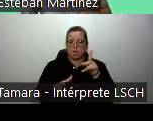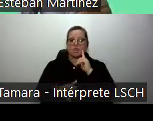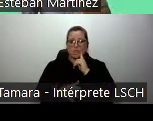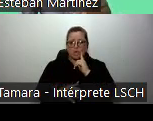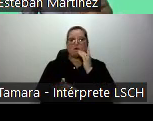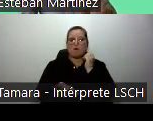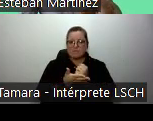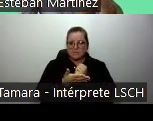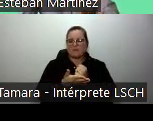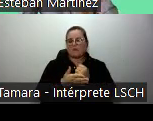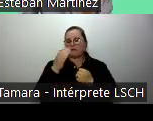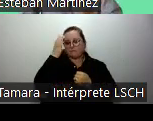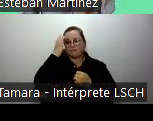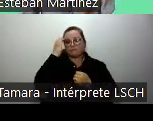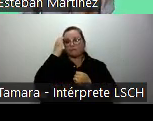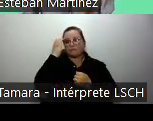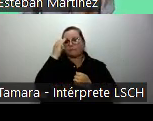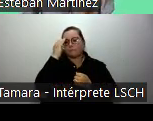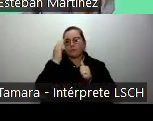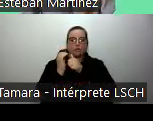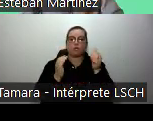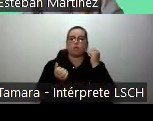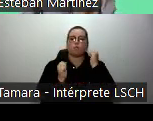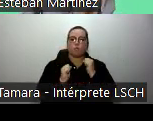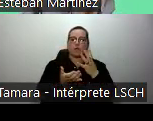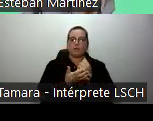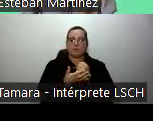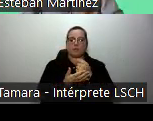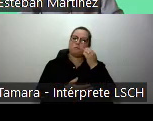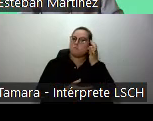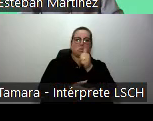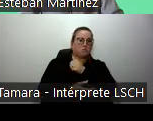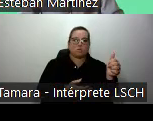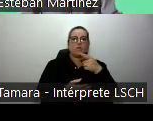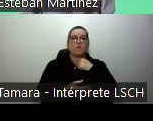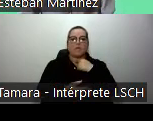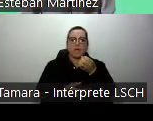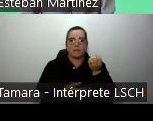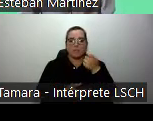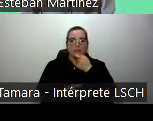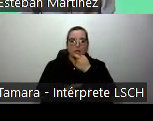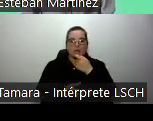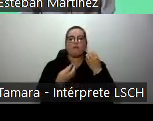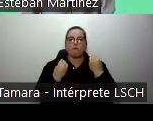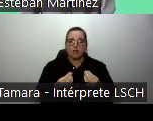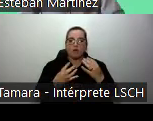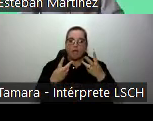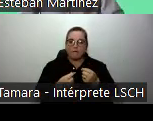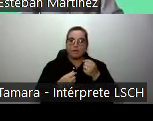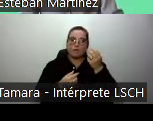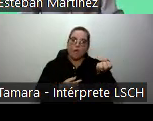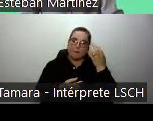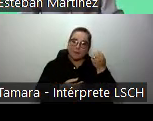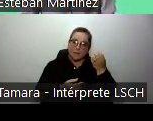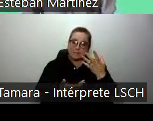certificarse en algo todos lo pueden lograr chicos chicas si quieren aprender inglés se puede con un buenos hábitos de estudio lo pueden lograr